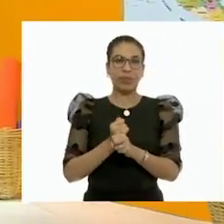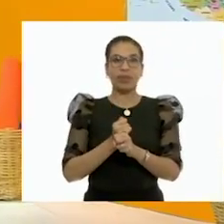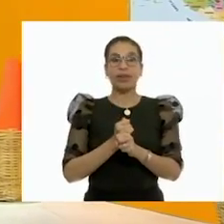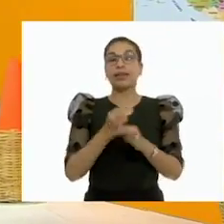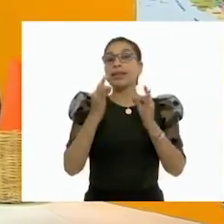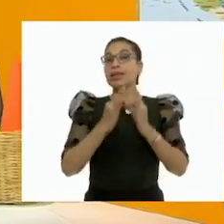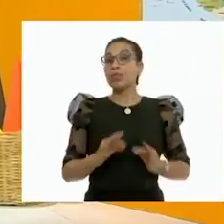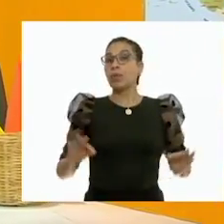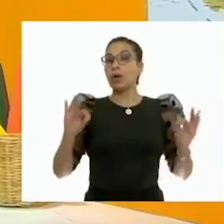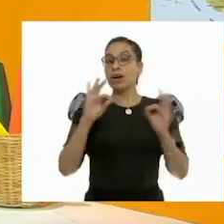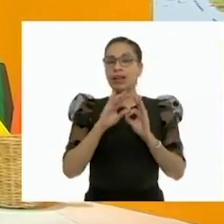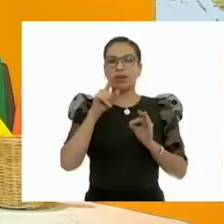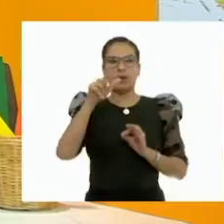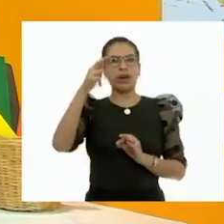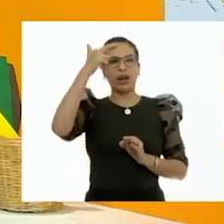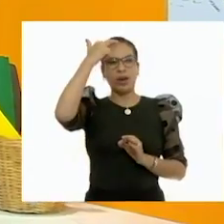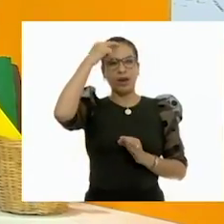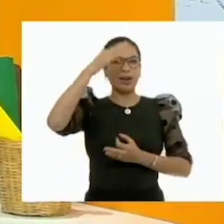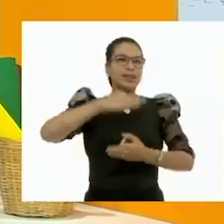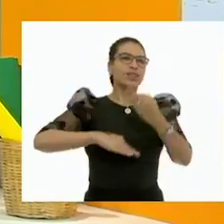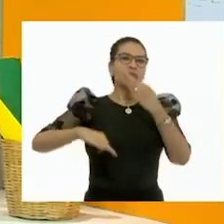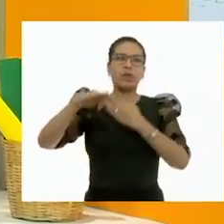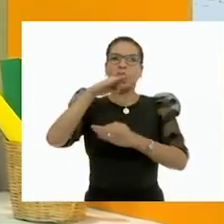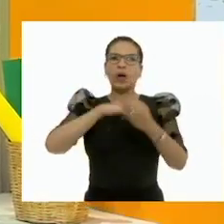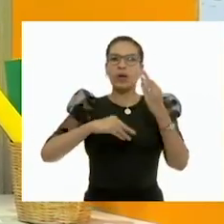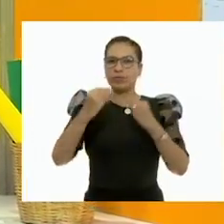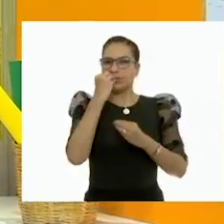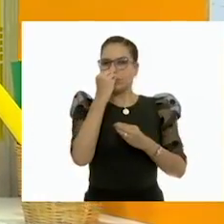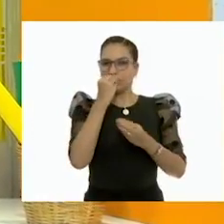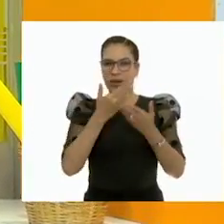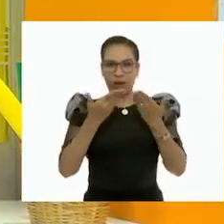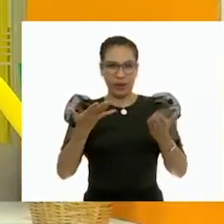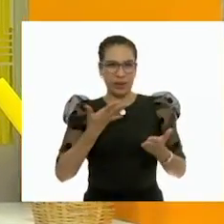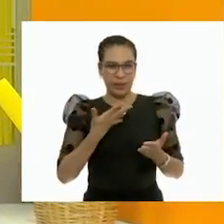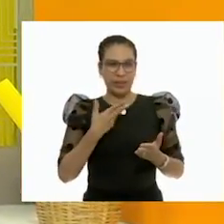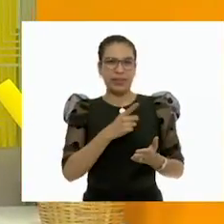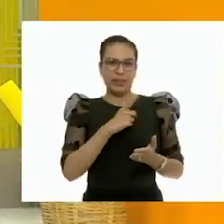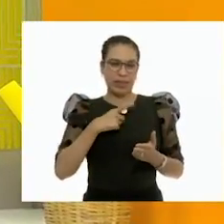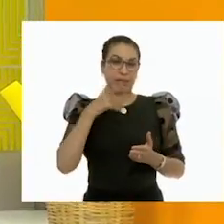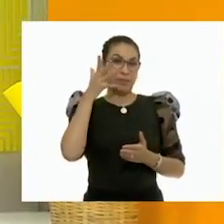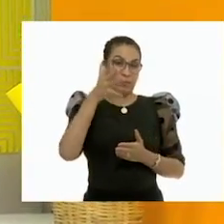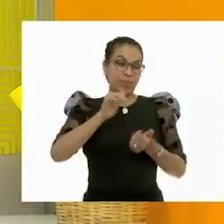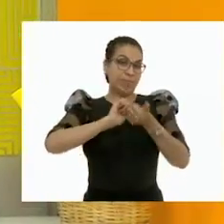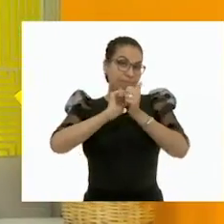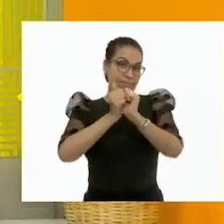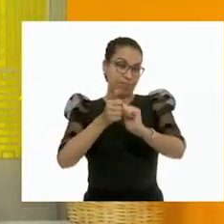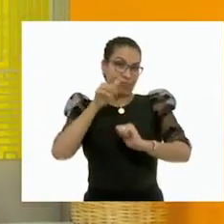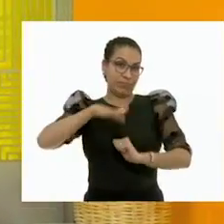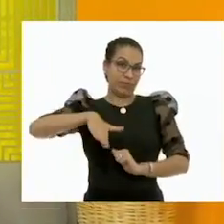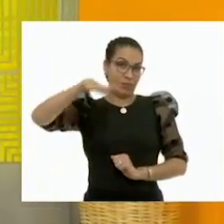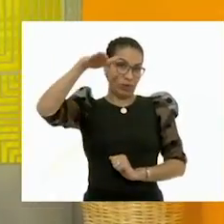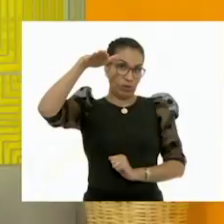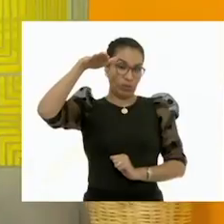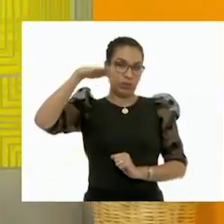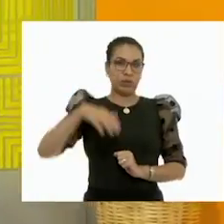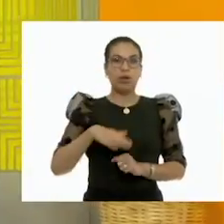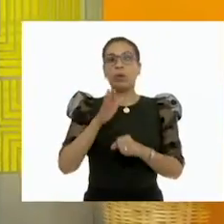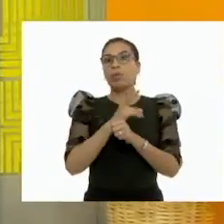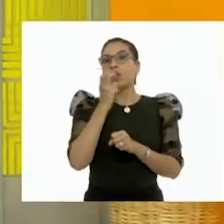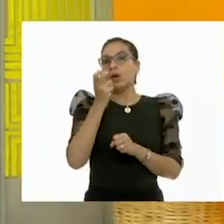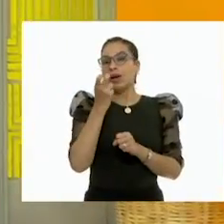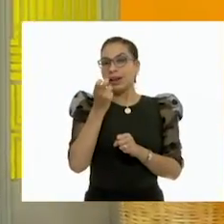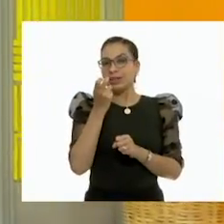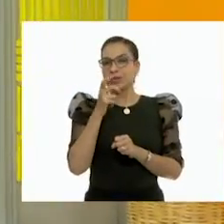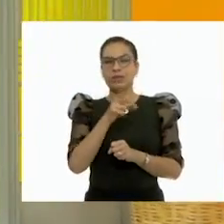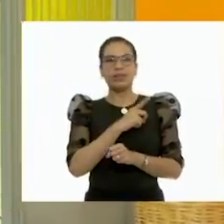muy importante que recuerden que todos los hábitos que tienen hoy tendrán consecuencias cuando sean adultos. Es por eso